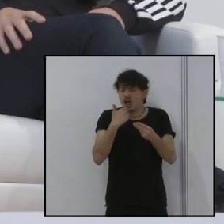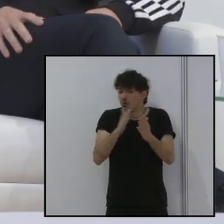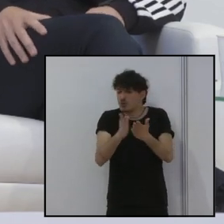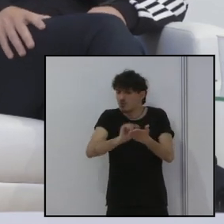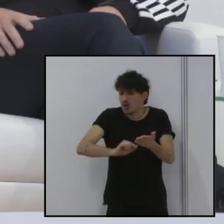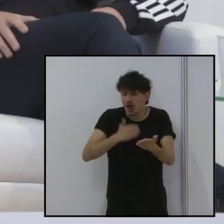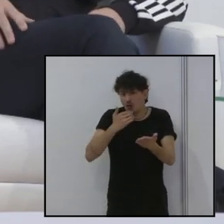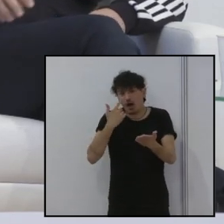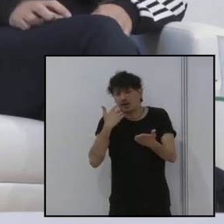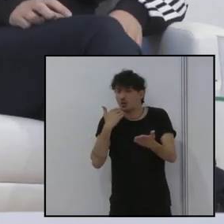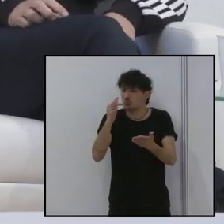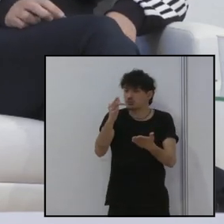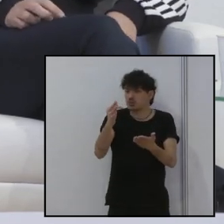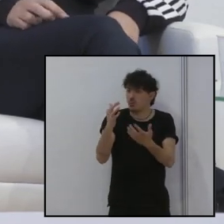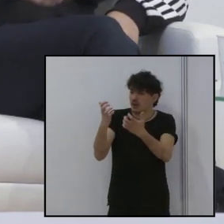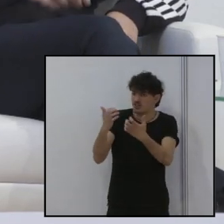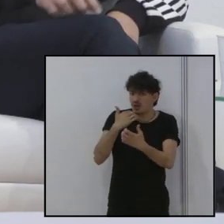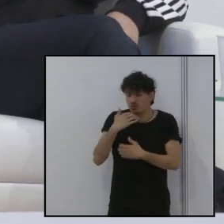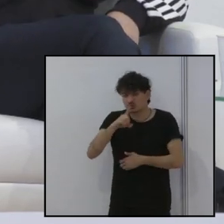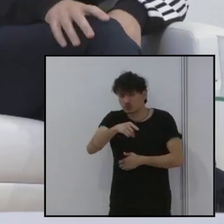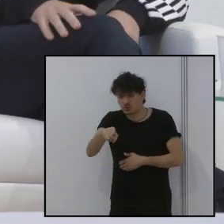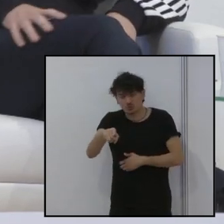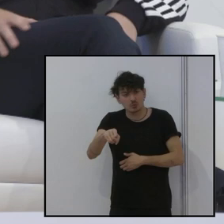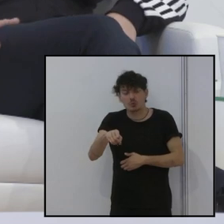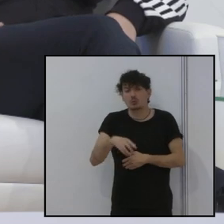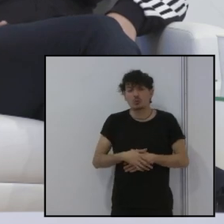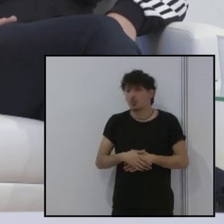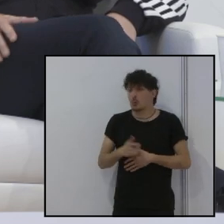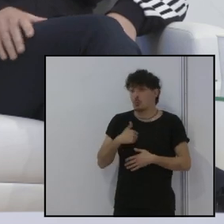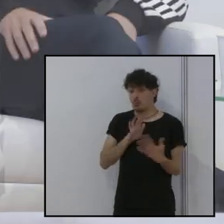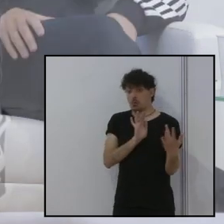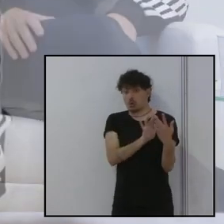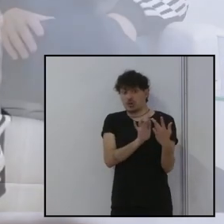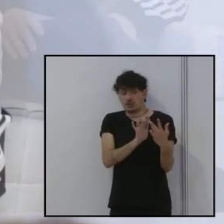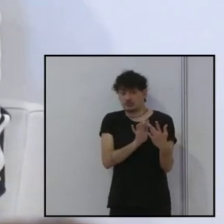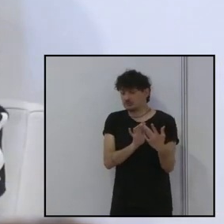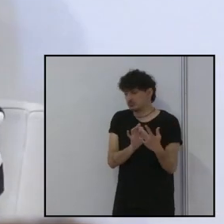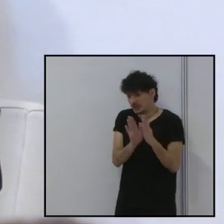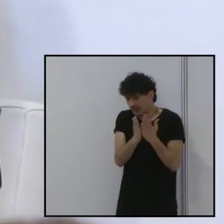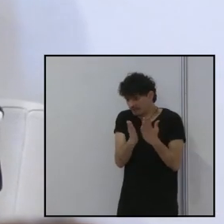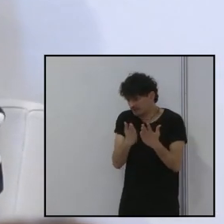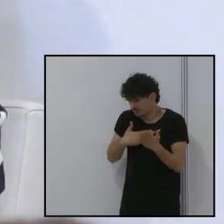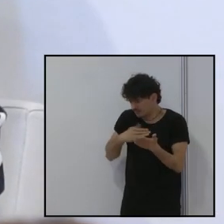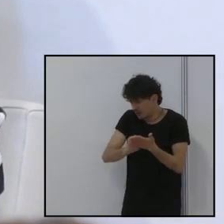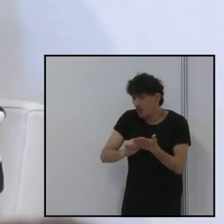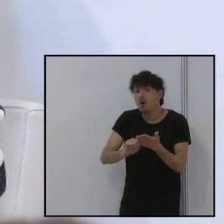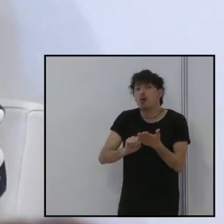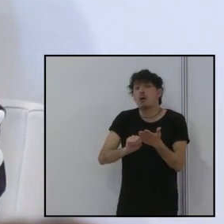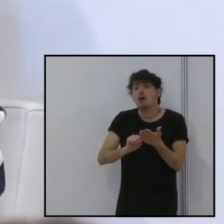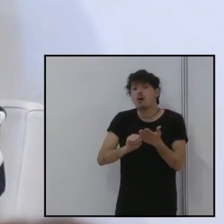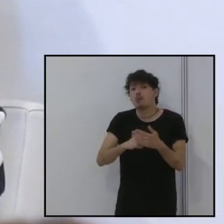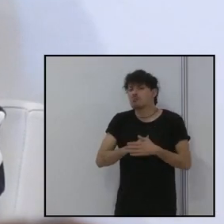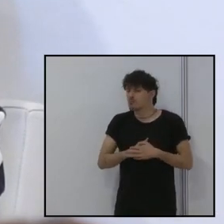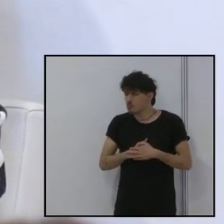No, lo hice porque en el momento en el que Planeta contactó conmigo para escribir el libro... me di cuenta que tenía la opción de escribir el libro que yo no